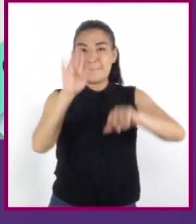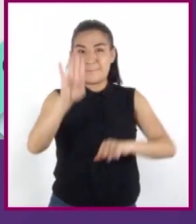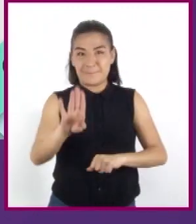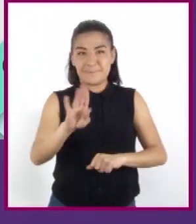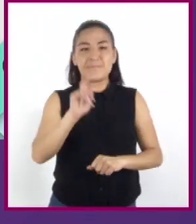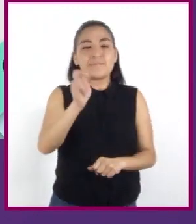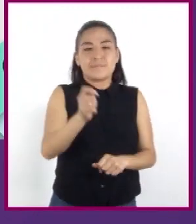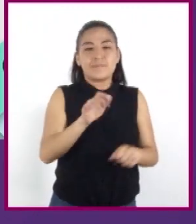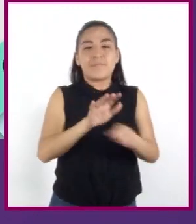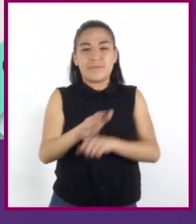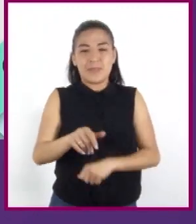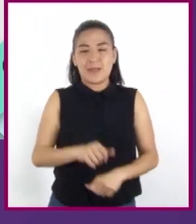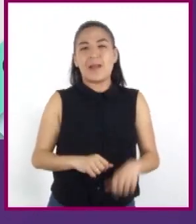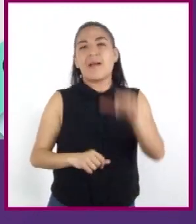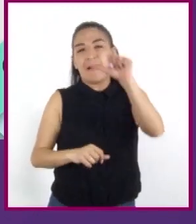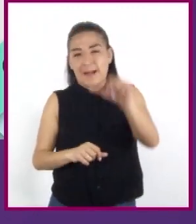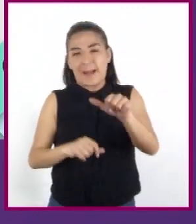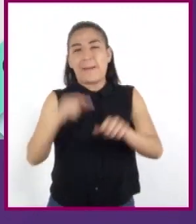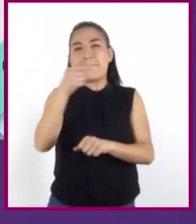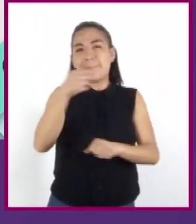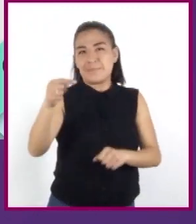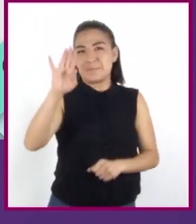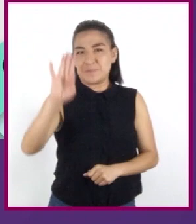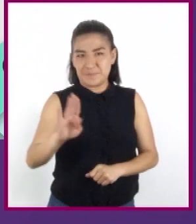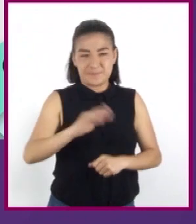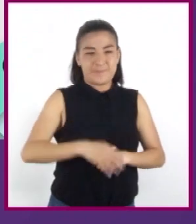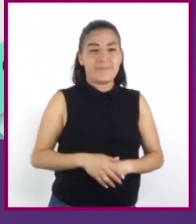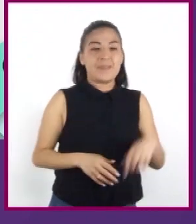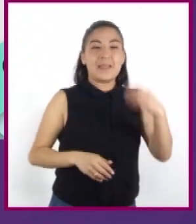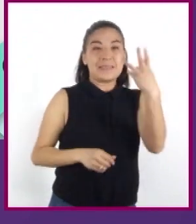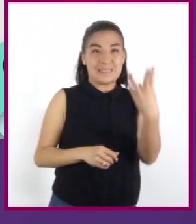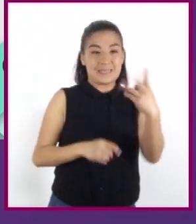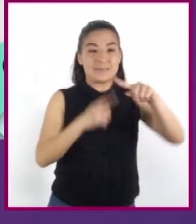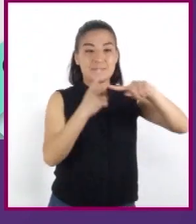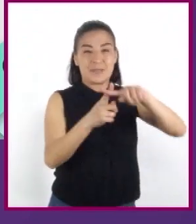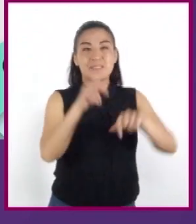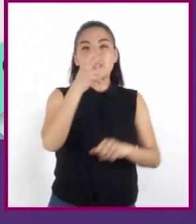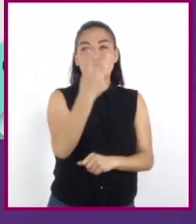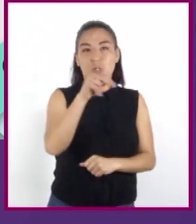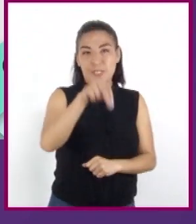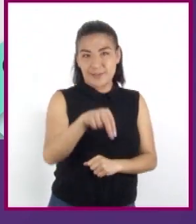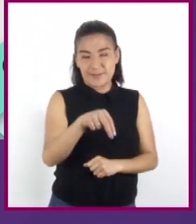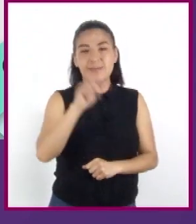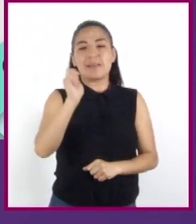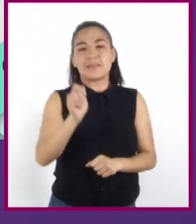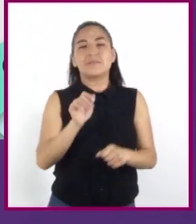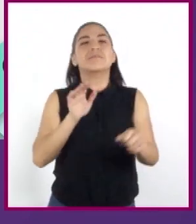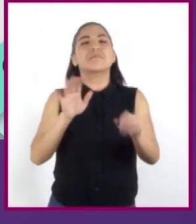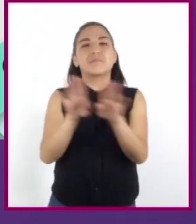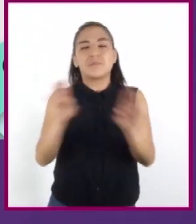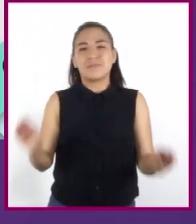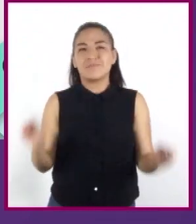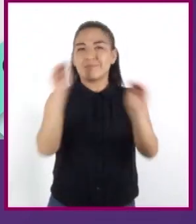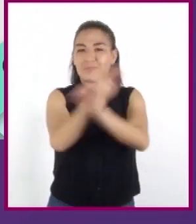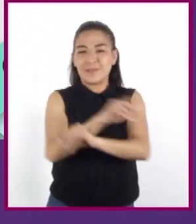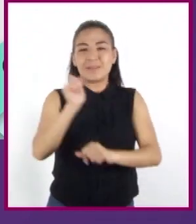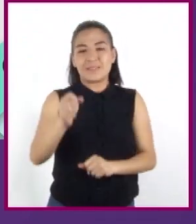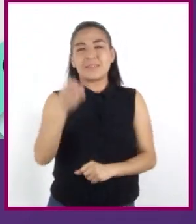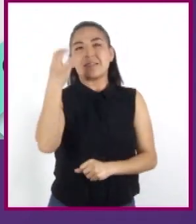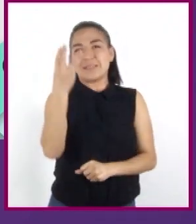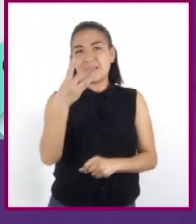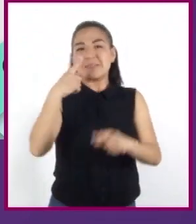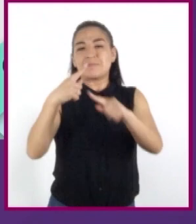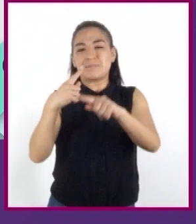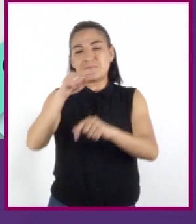conjugado al binomio a menos b. El binomio 3 más 2n tiene por conjugado al binomio 3